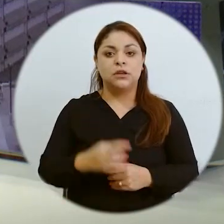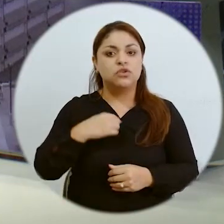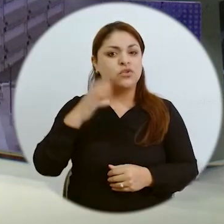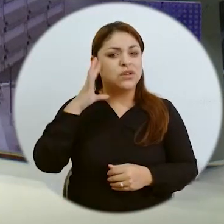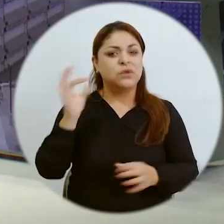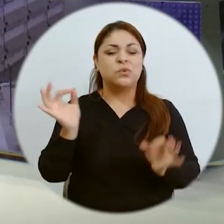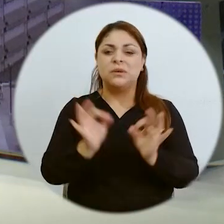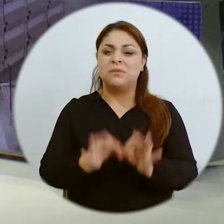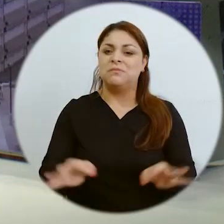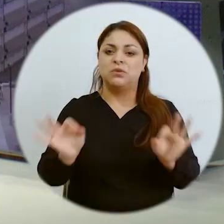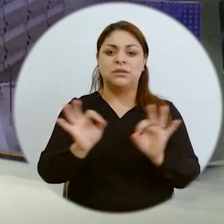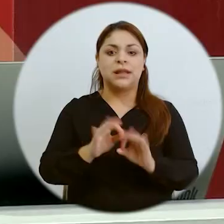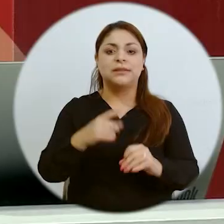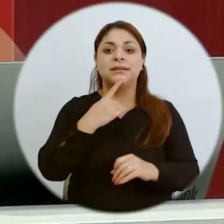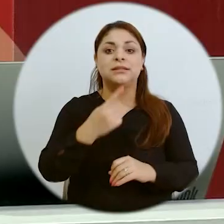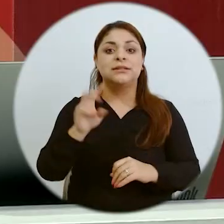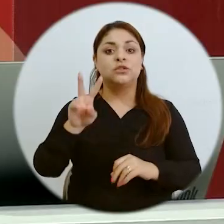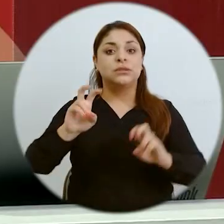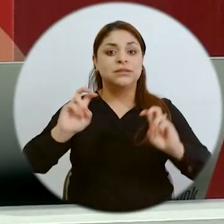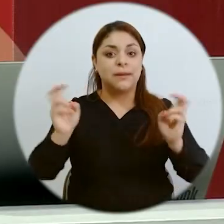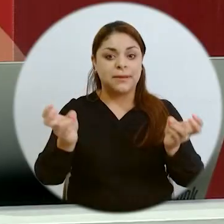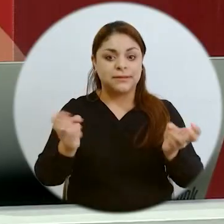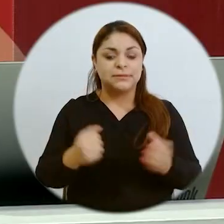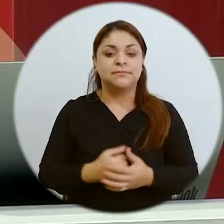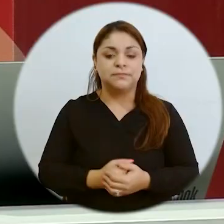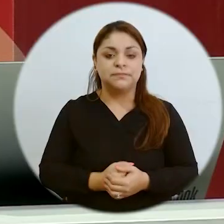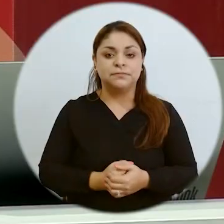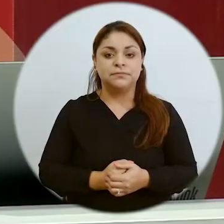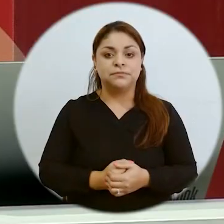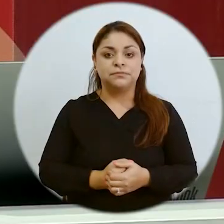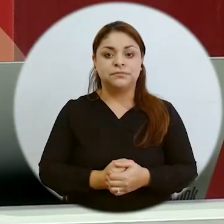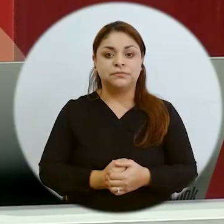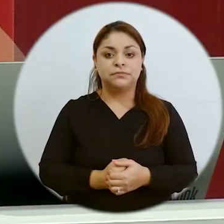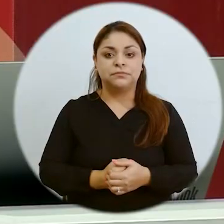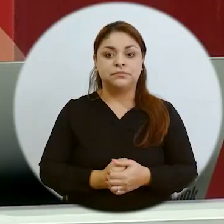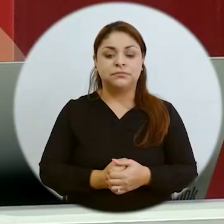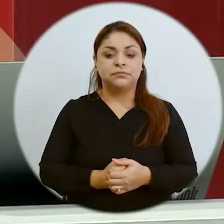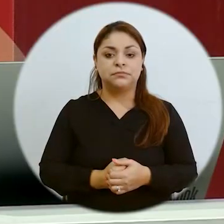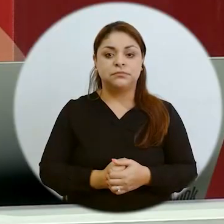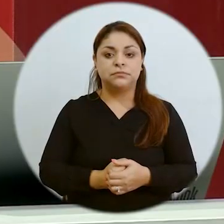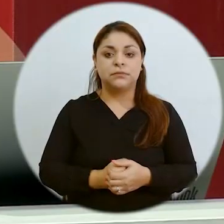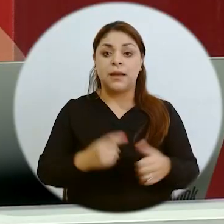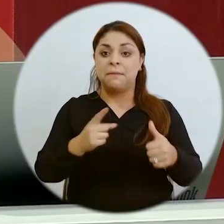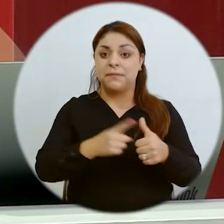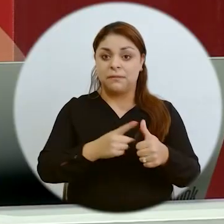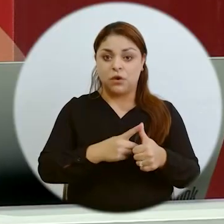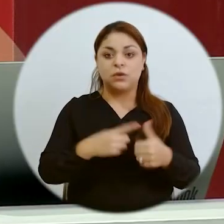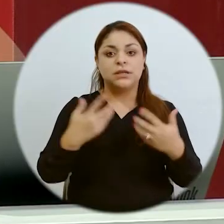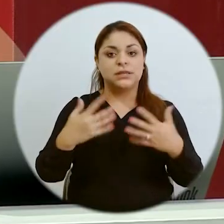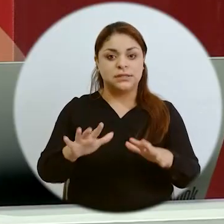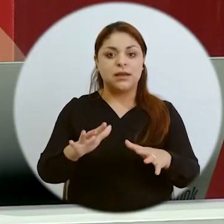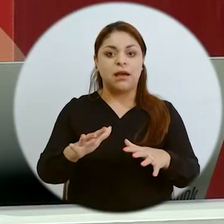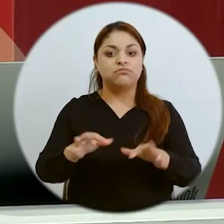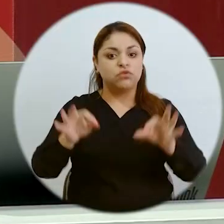Y entonces ahí me parece indispensable mencionar dos temas. Uno que hemos ido